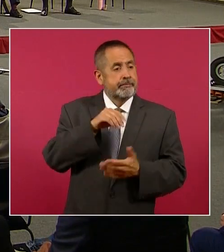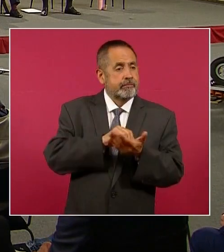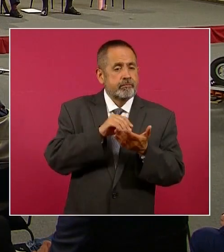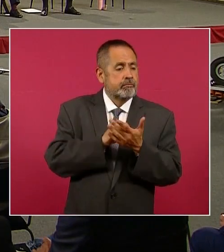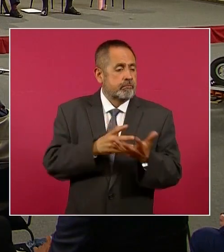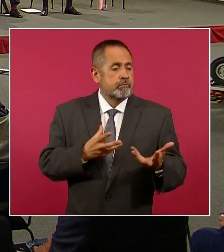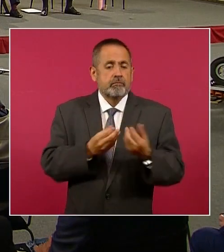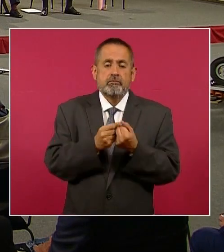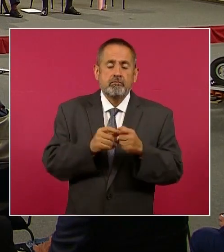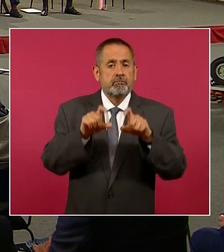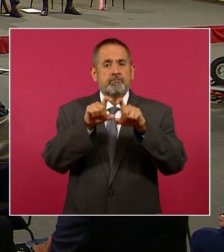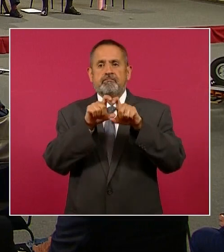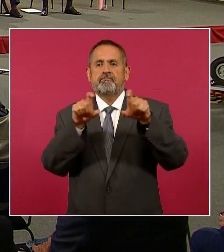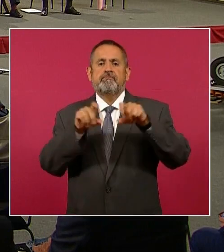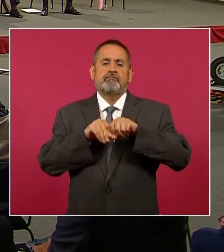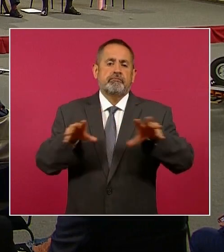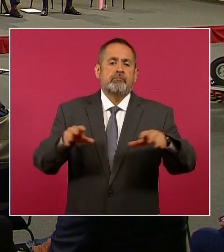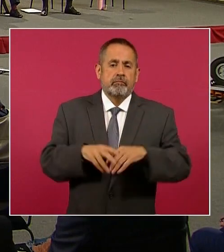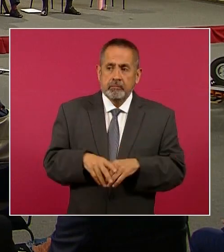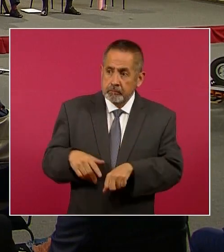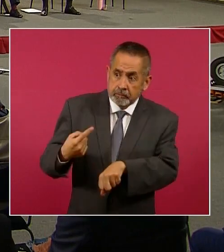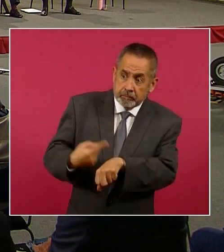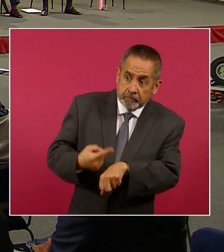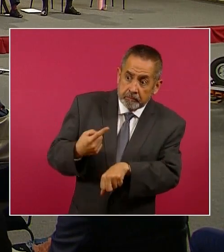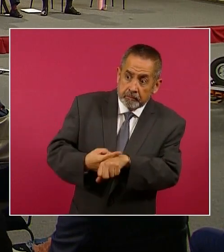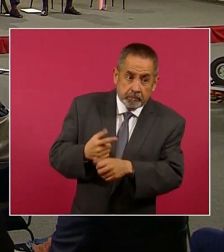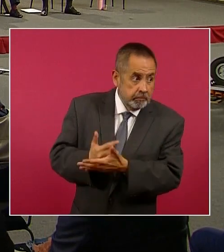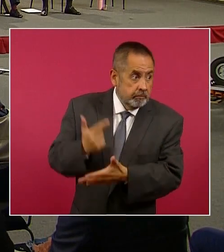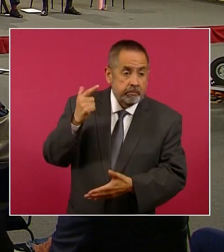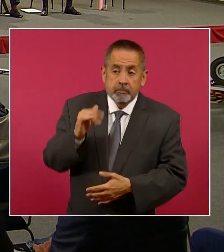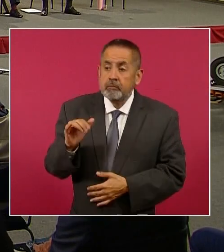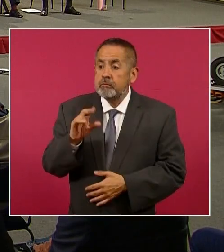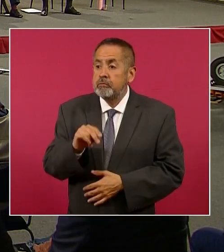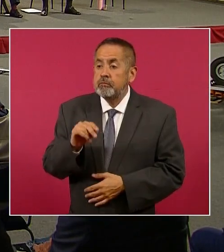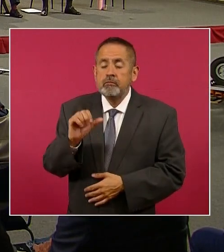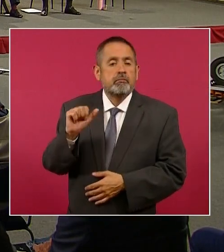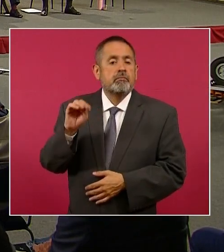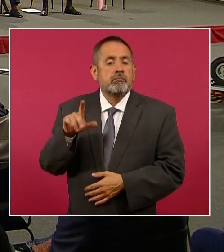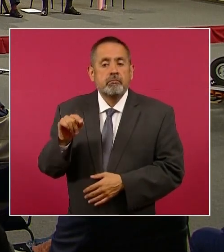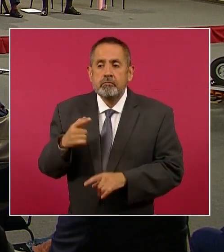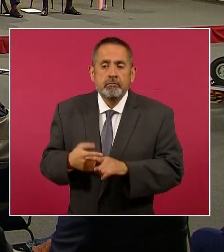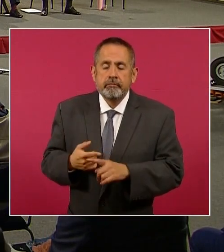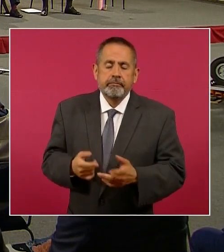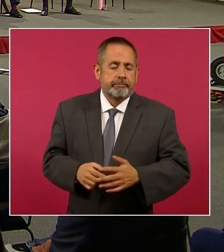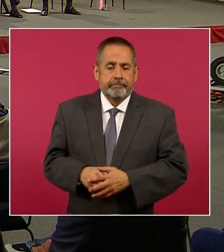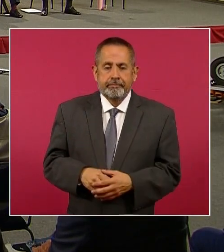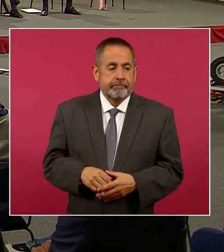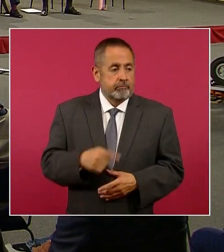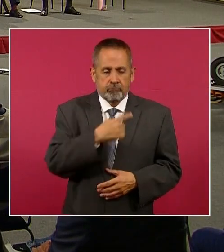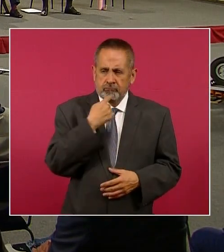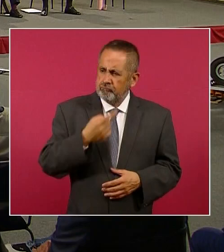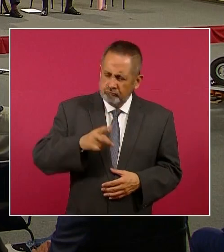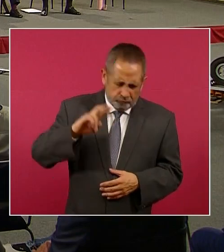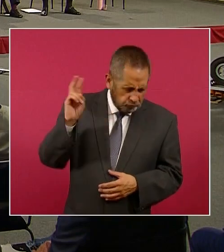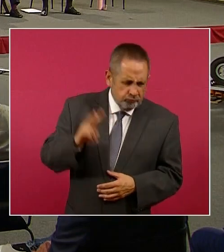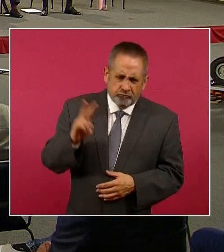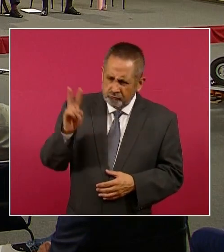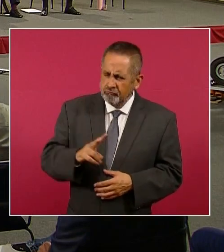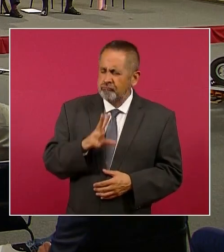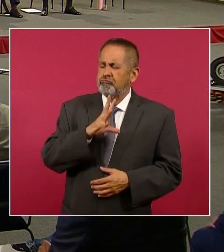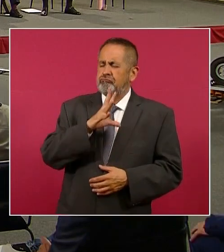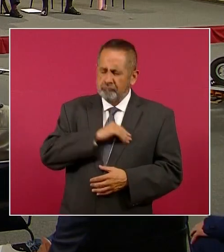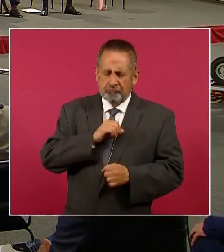colaboración bajo el título ¿Qué tan enfermo está AMLO?, en la que sin empacho asegura que fue verdad el ataque al corazón